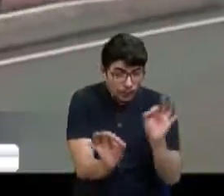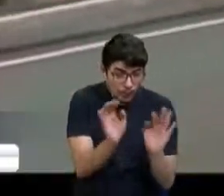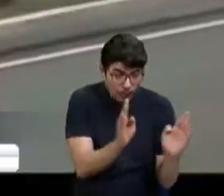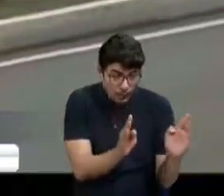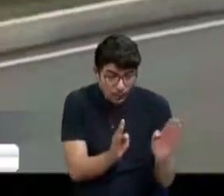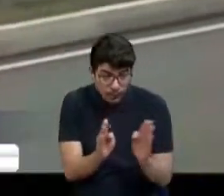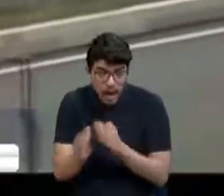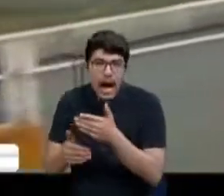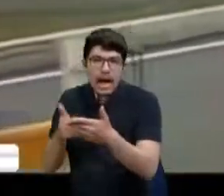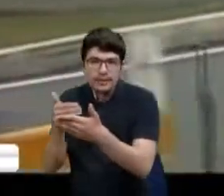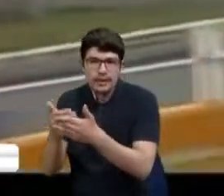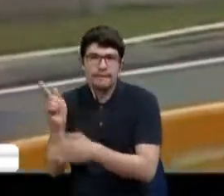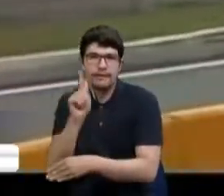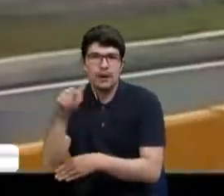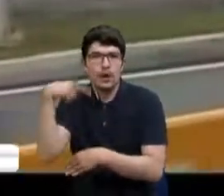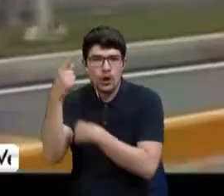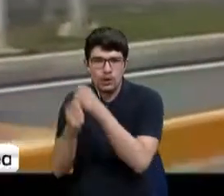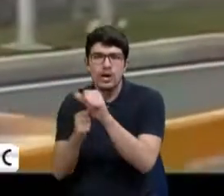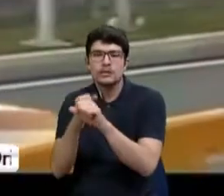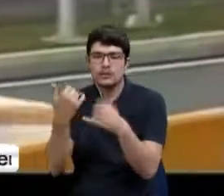estipulado.